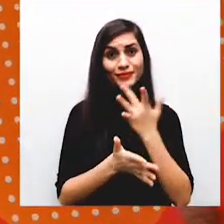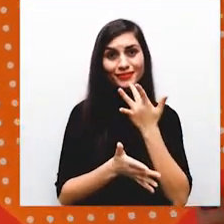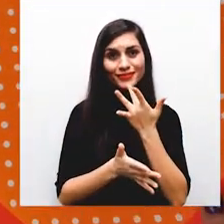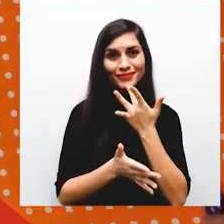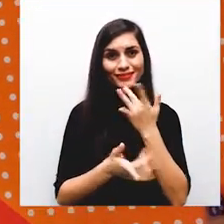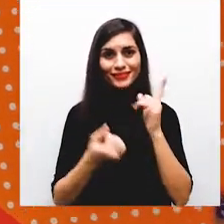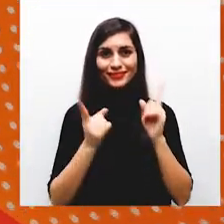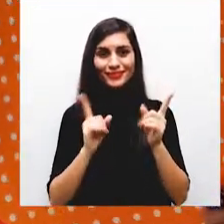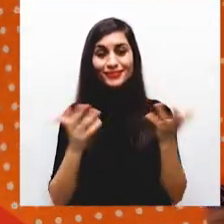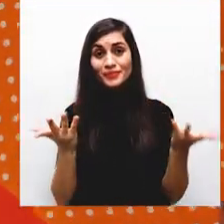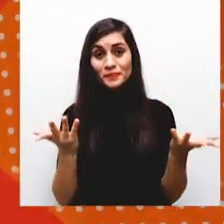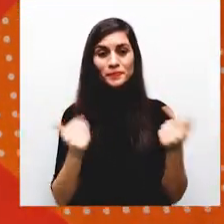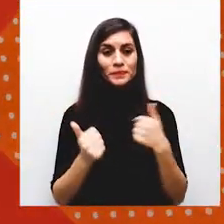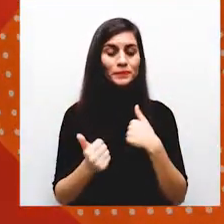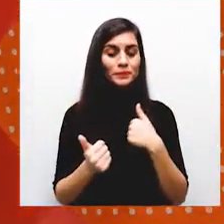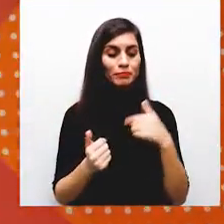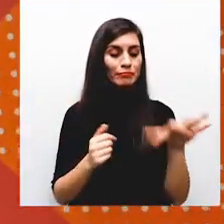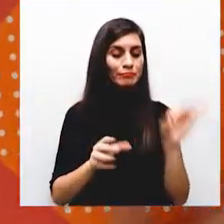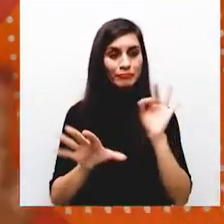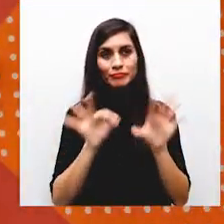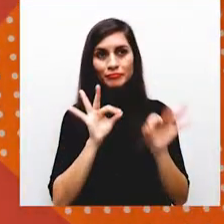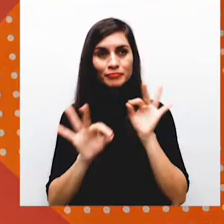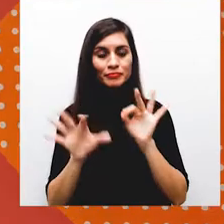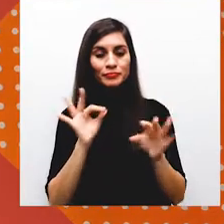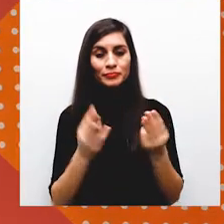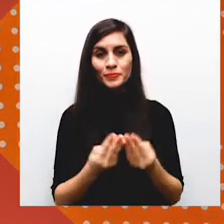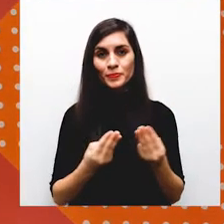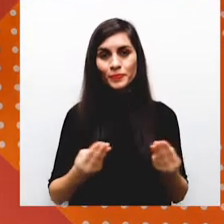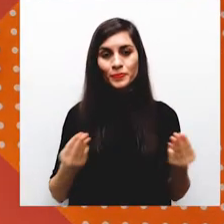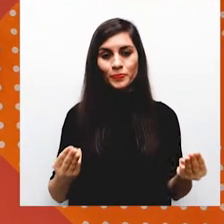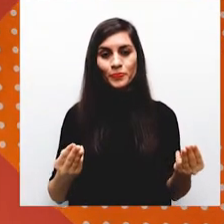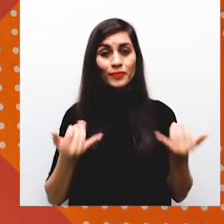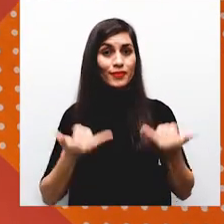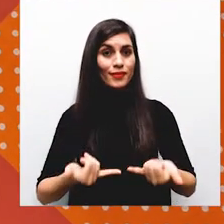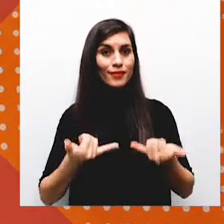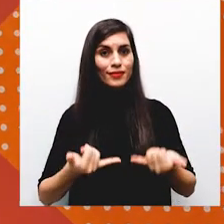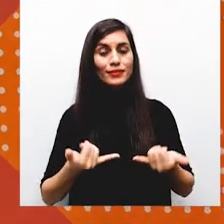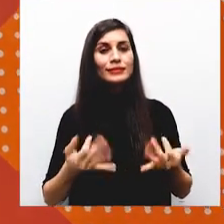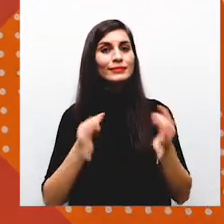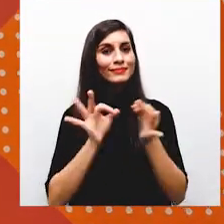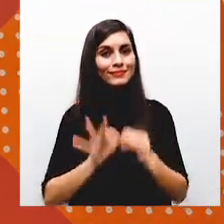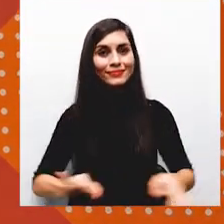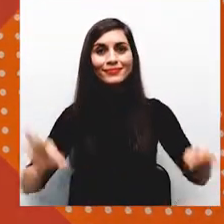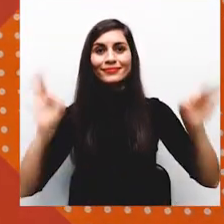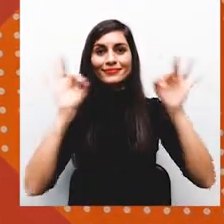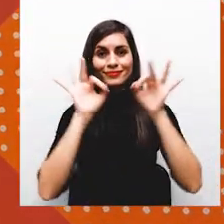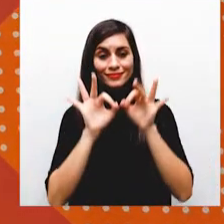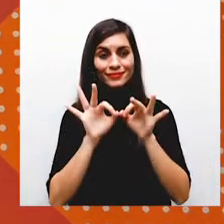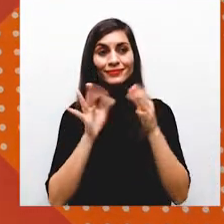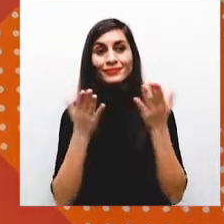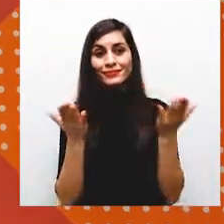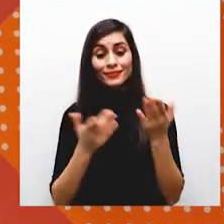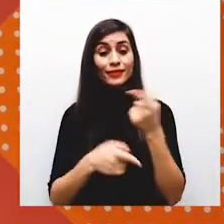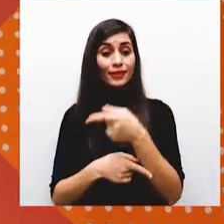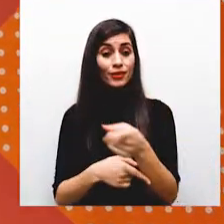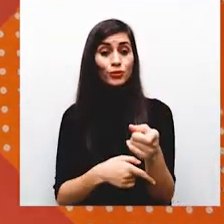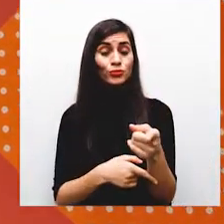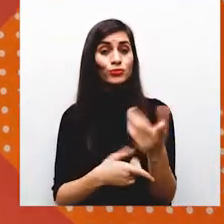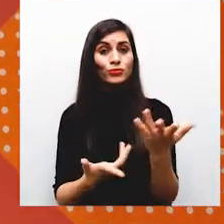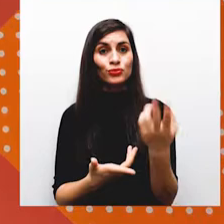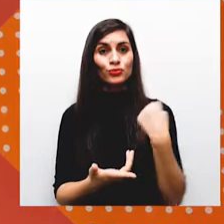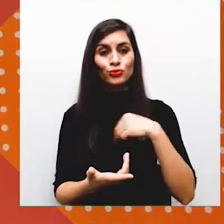quiero trabajar, pues entonces empiezo a escoger mis materiales y en este momento son muy importantes los